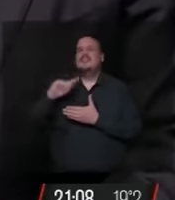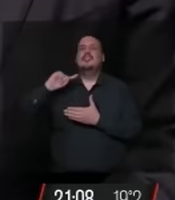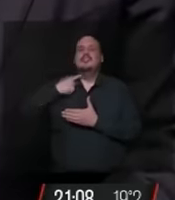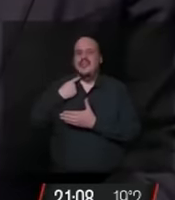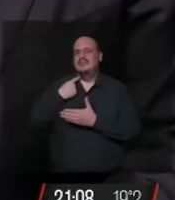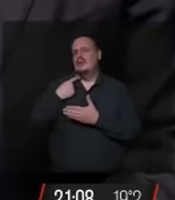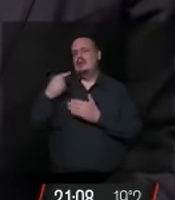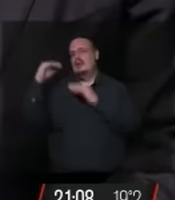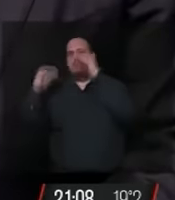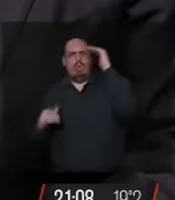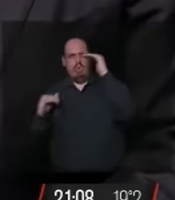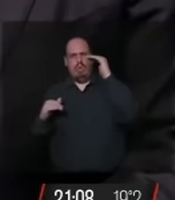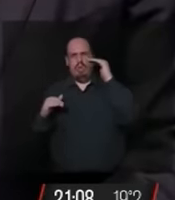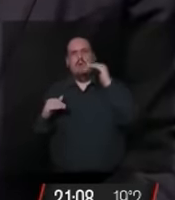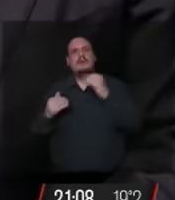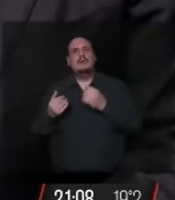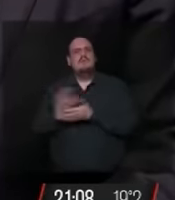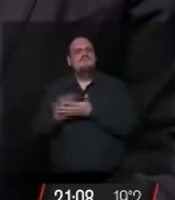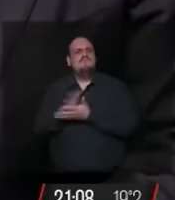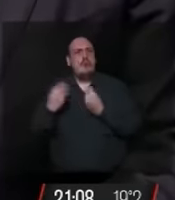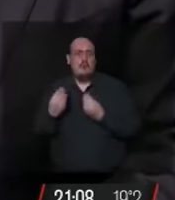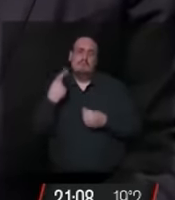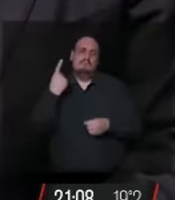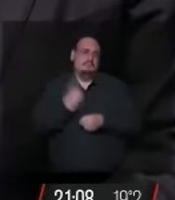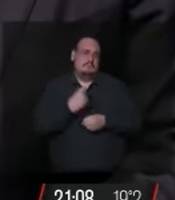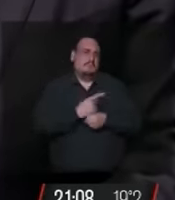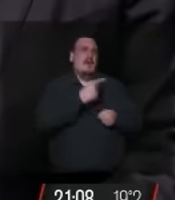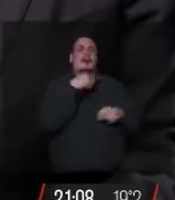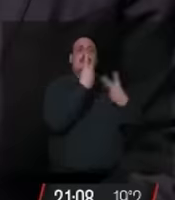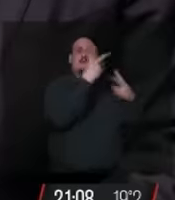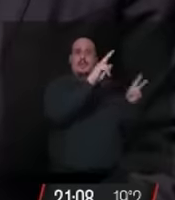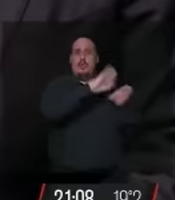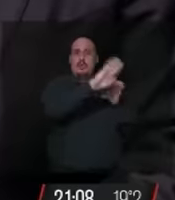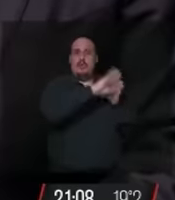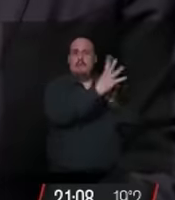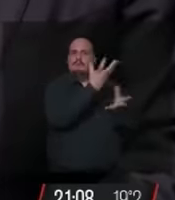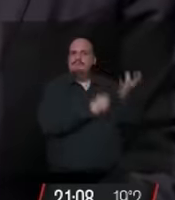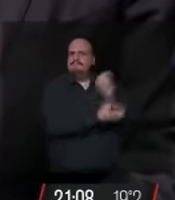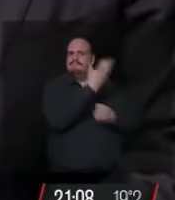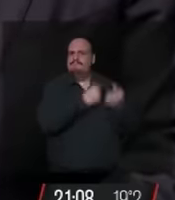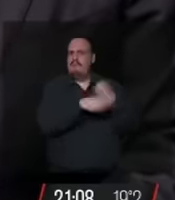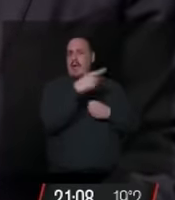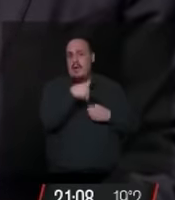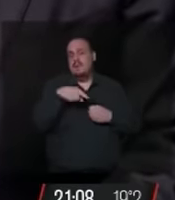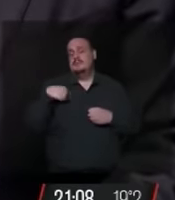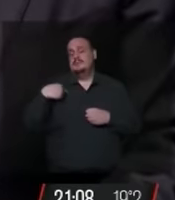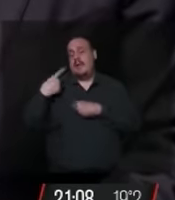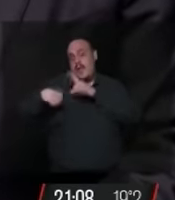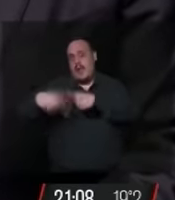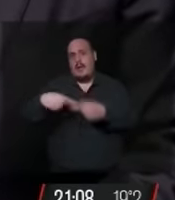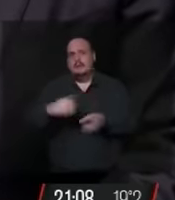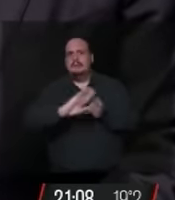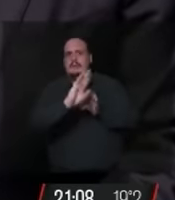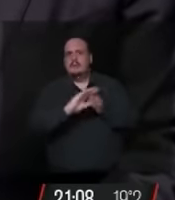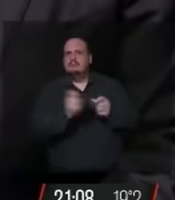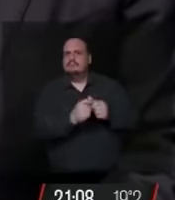fiscal. ¿Y cómo lo financia? Primero lo financia con deuda, una forma inmoral porque carga la cuenta sobre generaciones futuras,